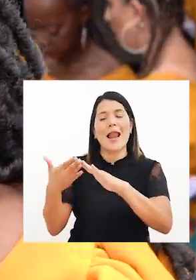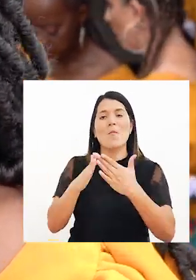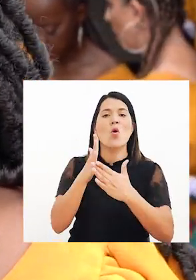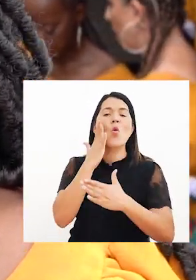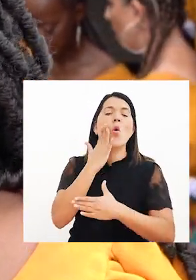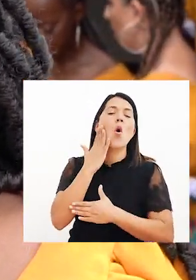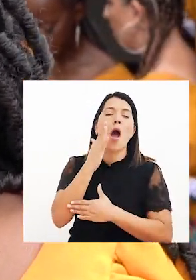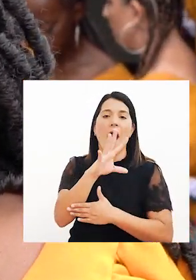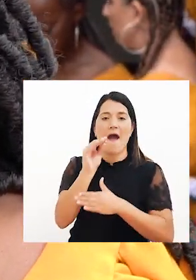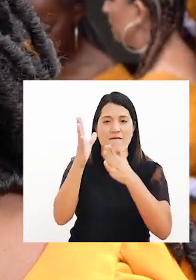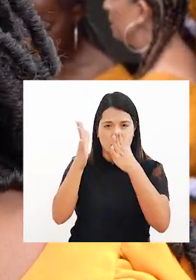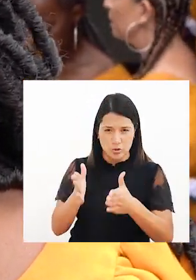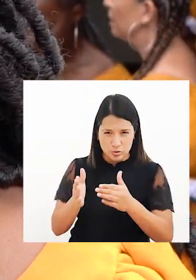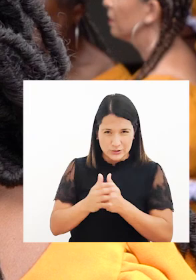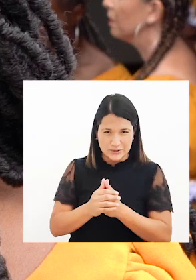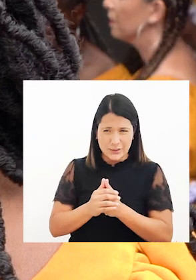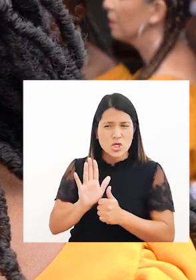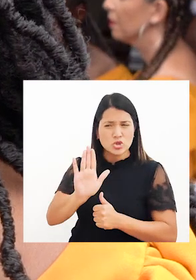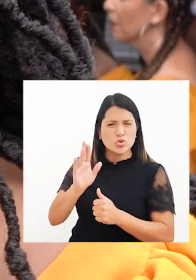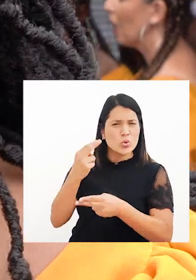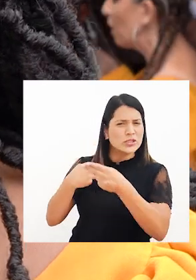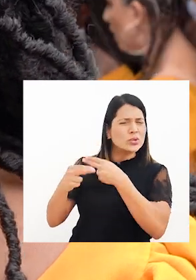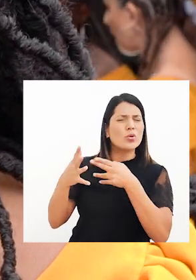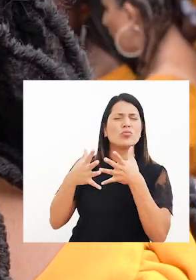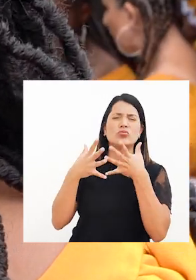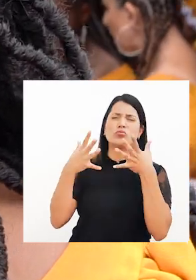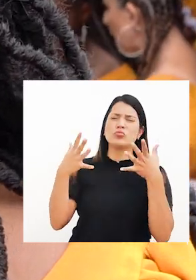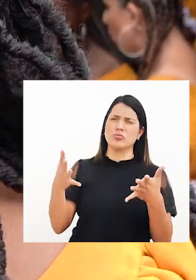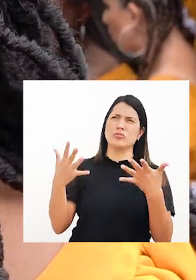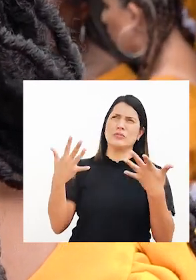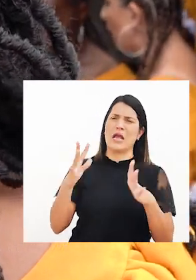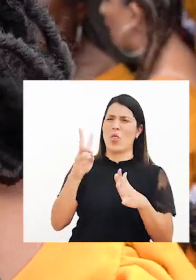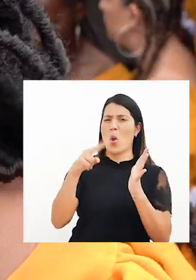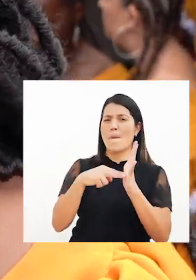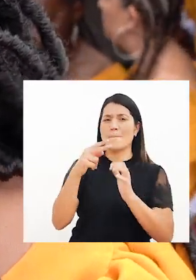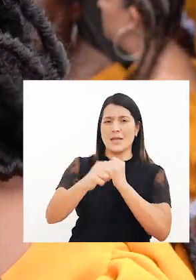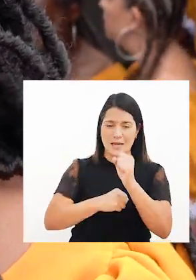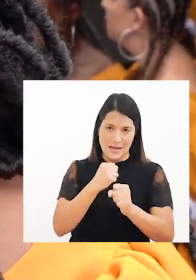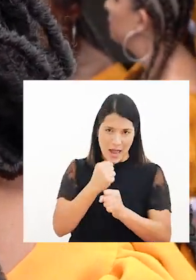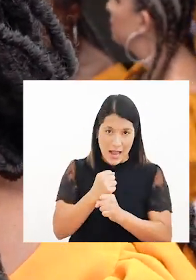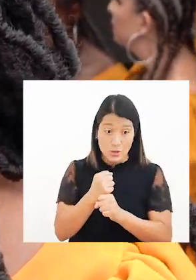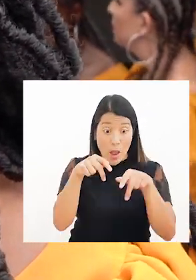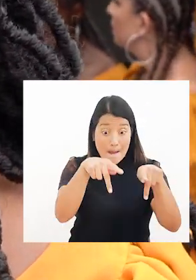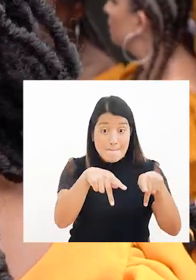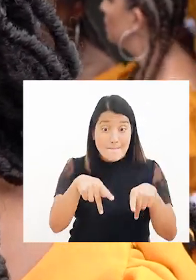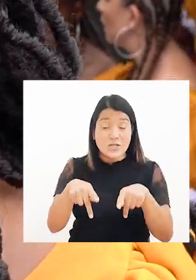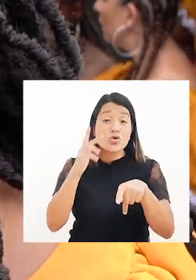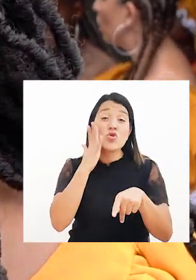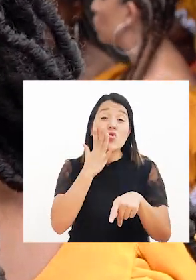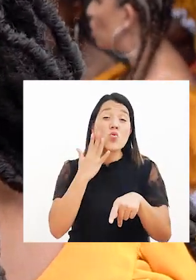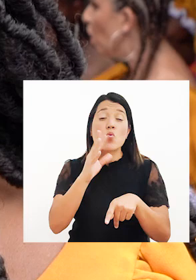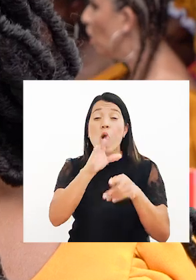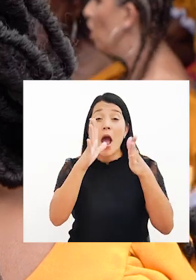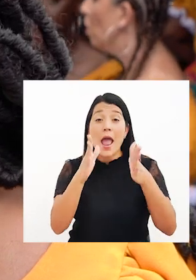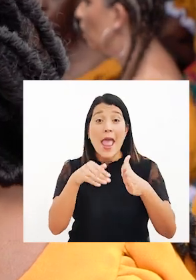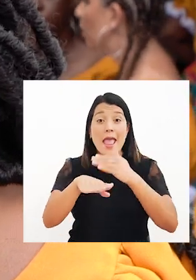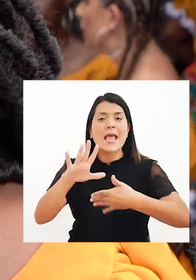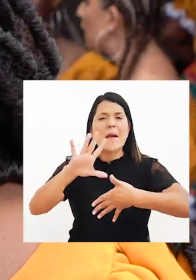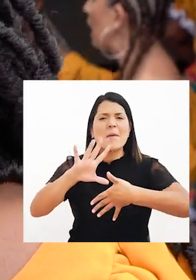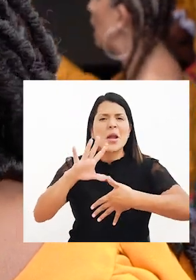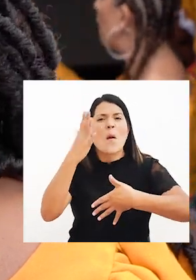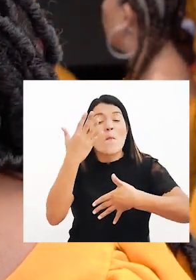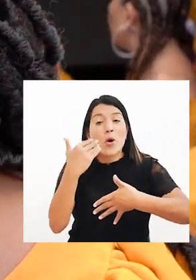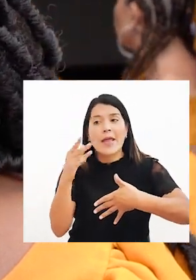afrodescendiente. La historia es mucha, es una historia de más de 2000 años. La presencia del afrodescendiente en toda América es producto